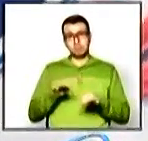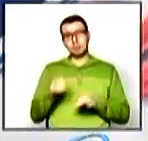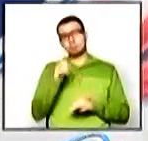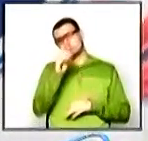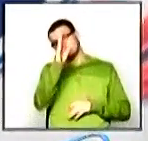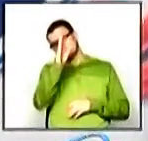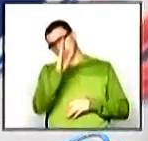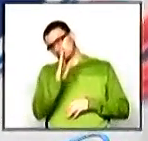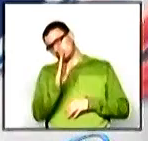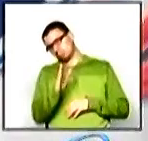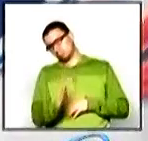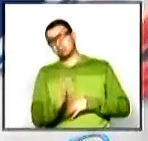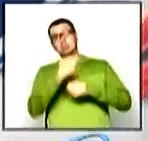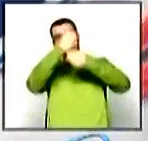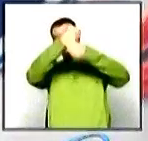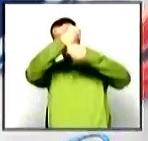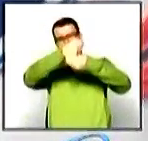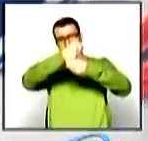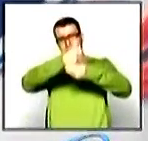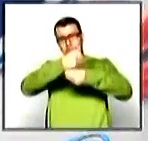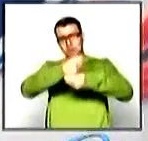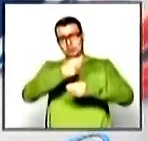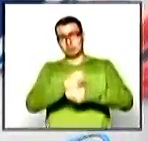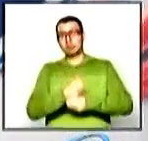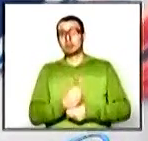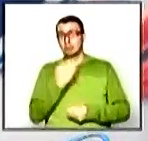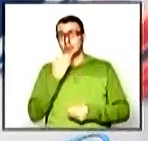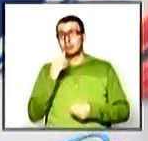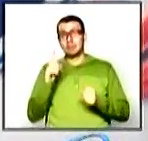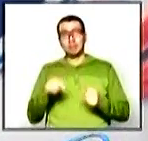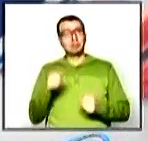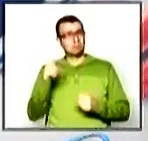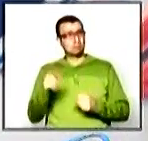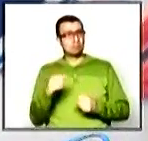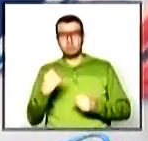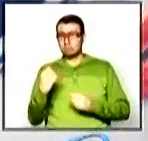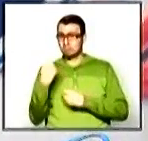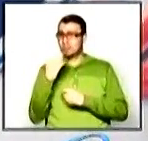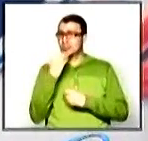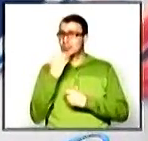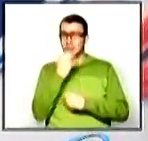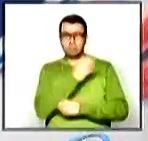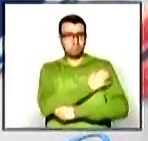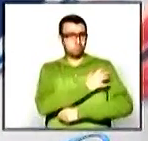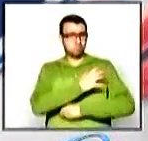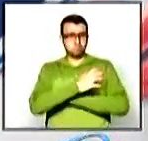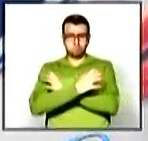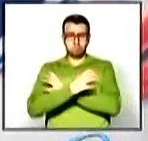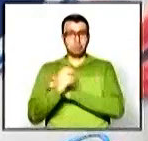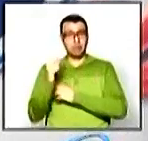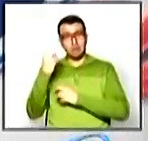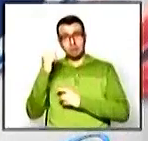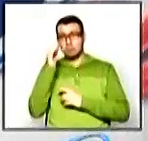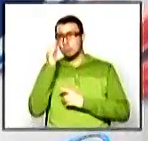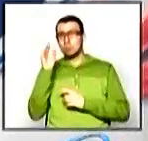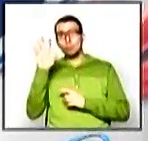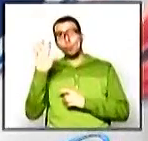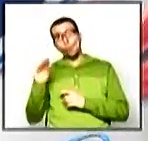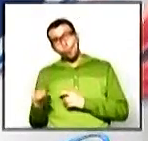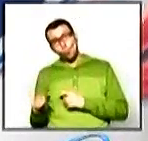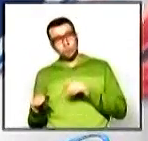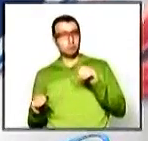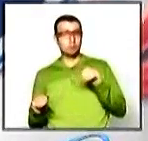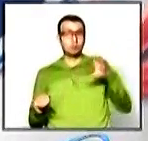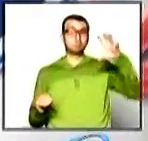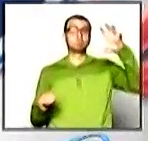derecha. Podemos ver los niveles de volumen muscular también, donde podemos a veces descartar niveles o de hipertonía o